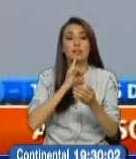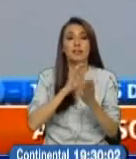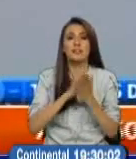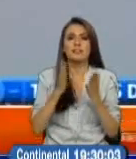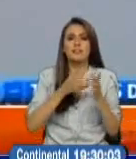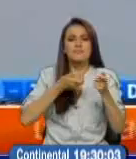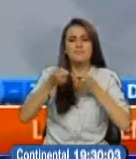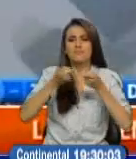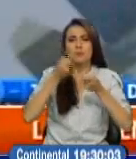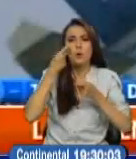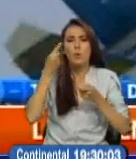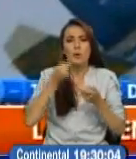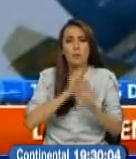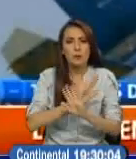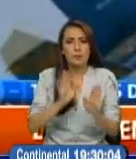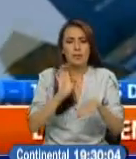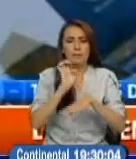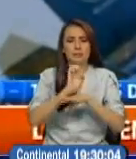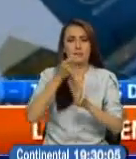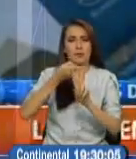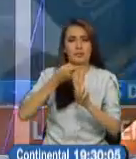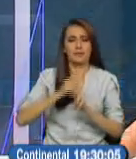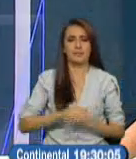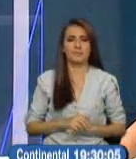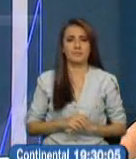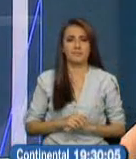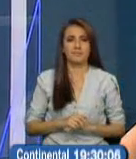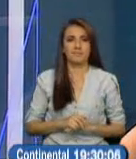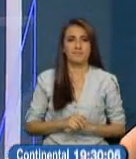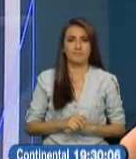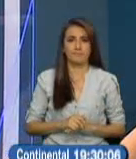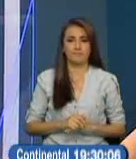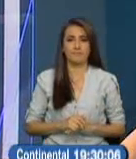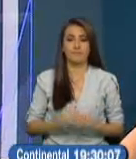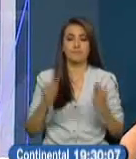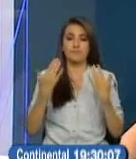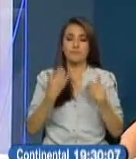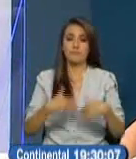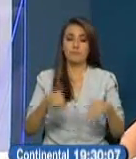una operación de rutina. Fanny Lara, Ecuador TV. Muy bien, así